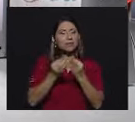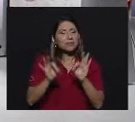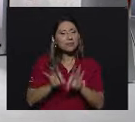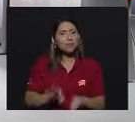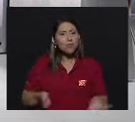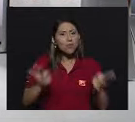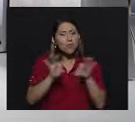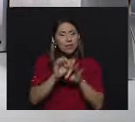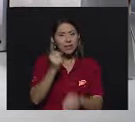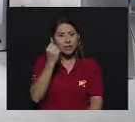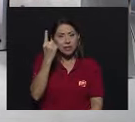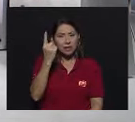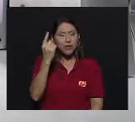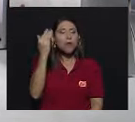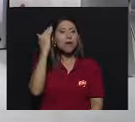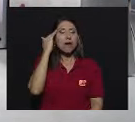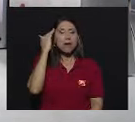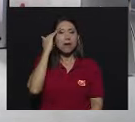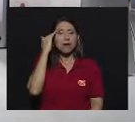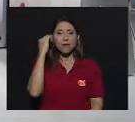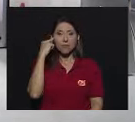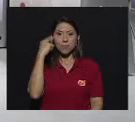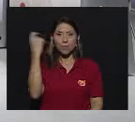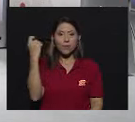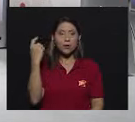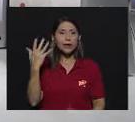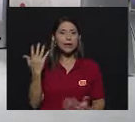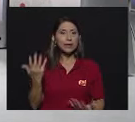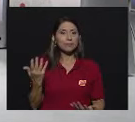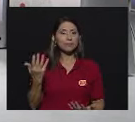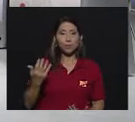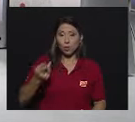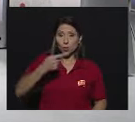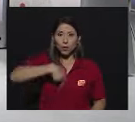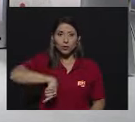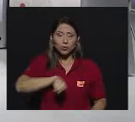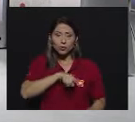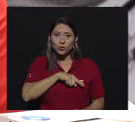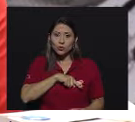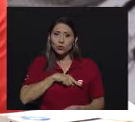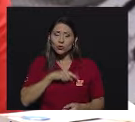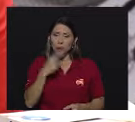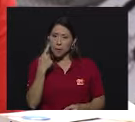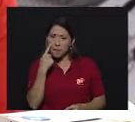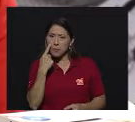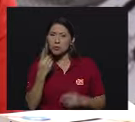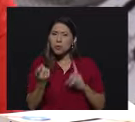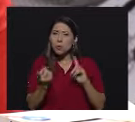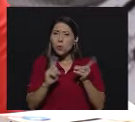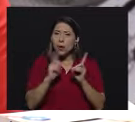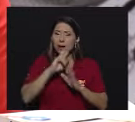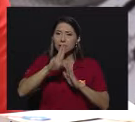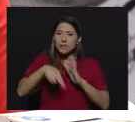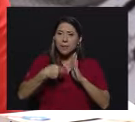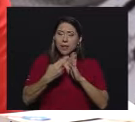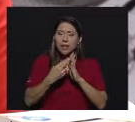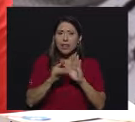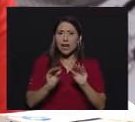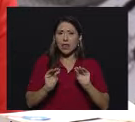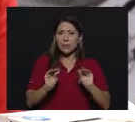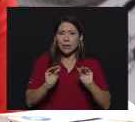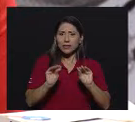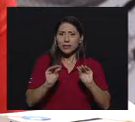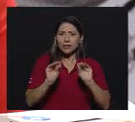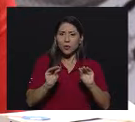importante entenderlo, ¿verdad? Y tenerlo presente, porque efectivamente cuando nosotros analizamos el papel de la educación, lo